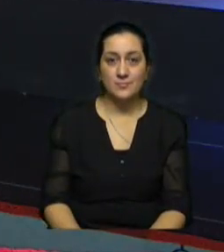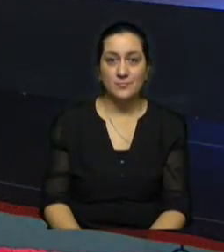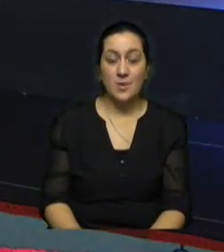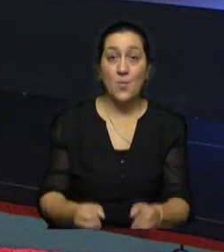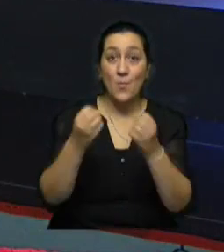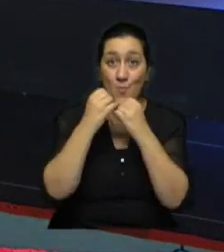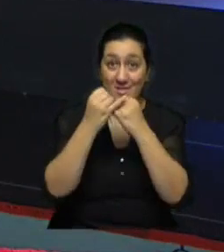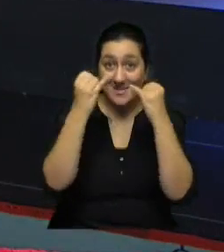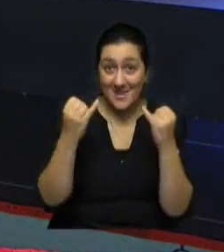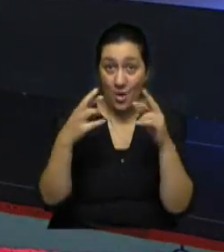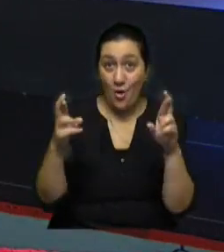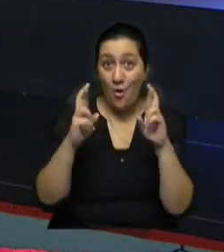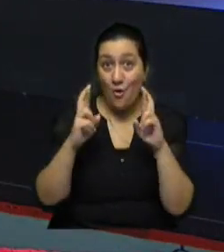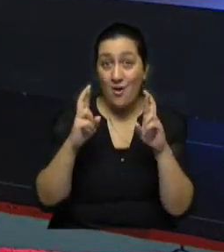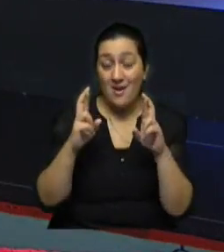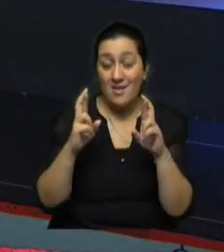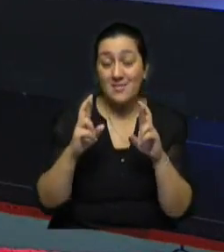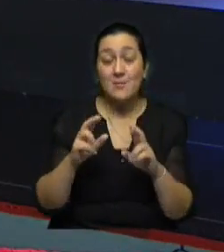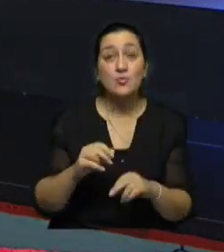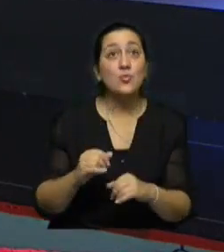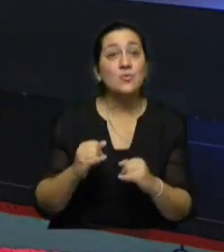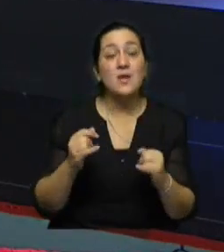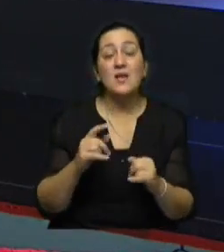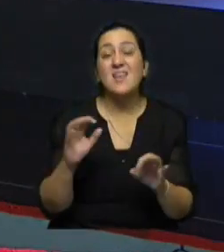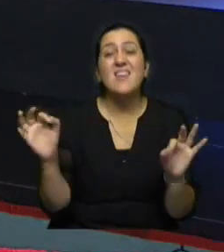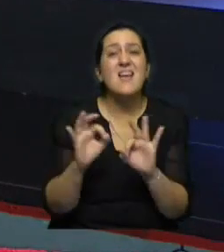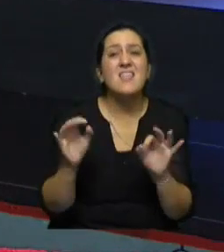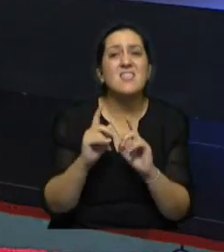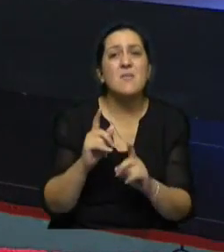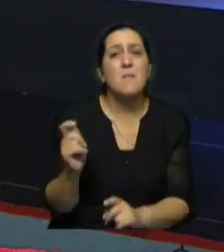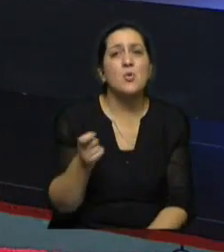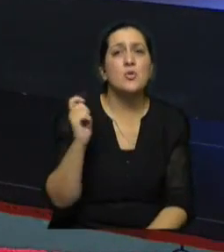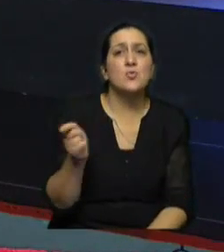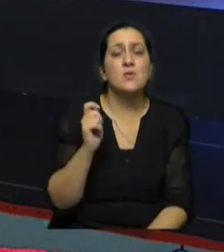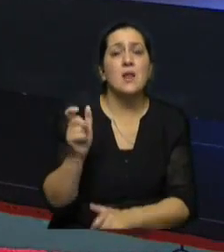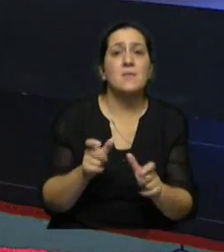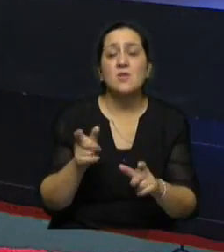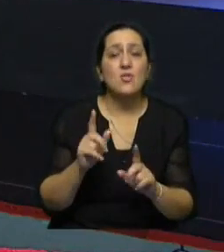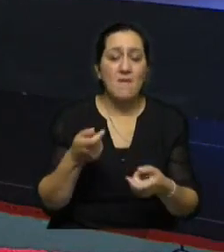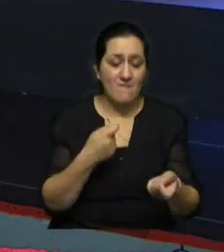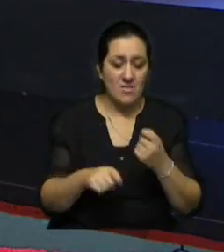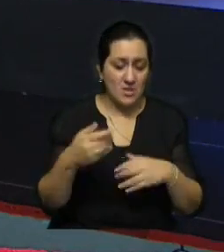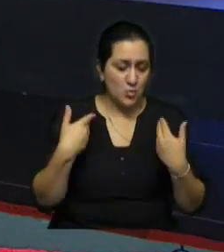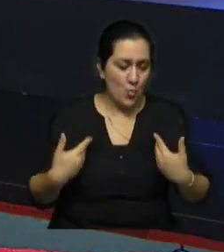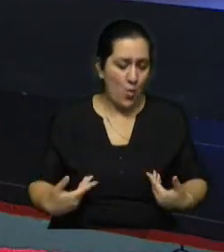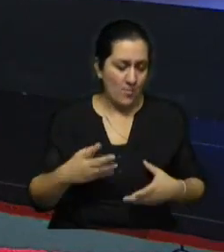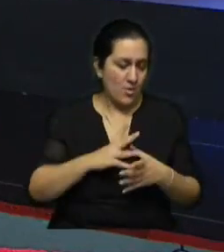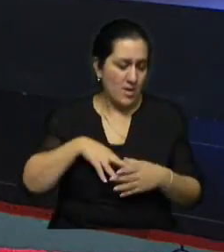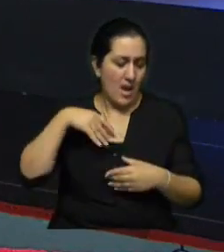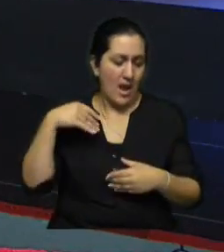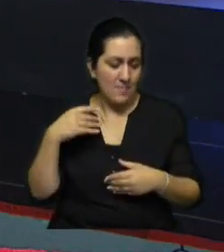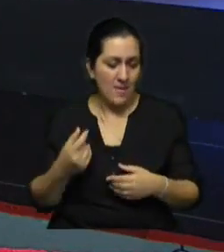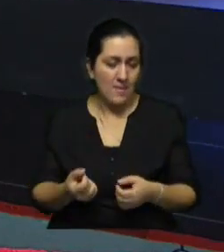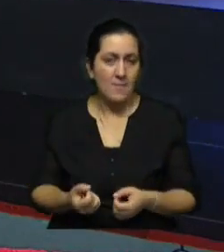Buen día. Ojalá llegara el día que nadie se tenga que prostituir. Que las personas no tengan que vender su cuerpo y alma para satisfacer necesidades de